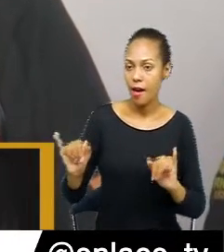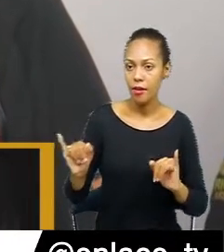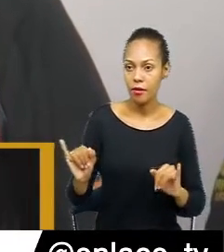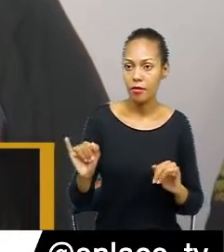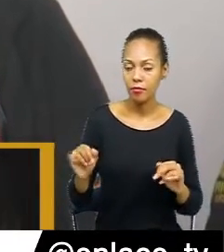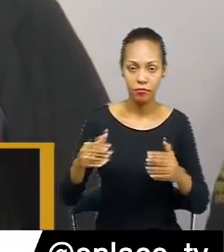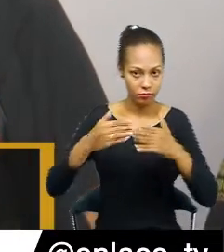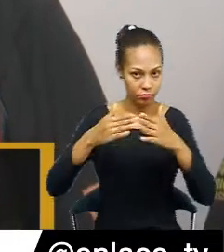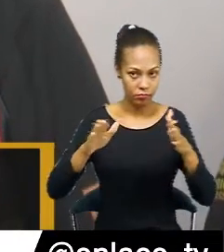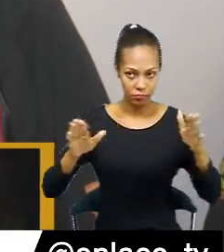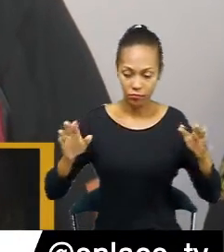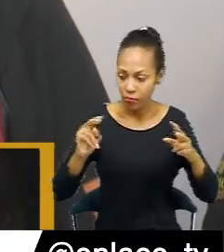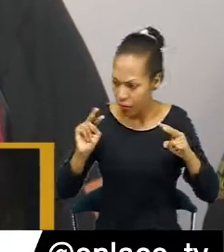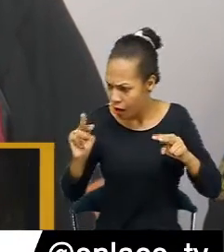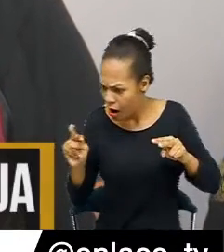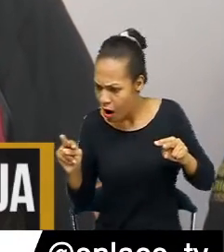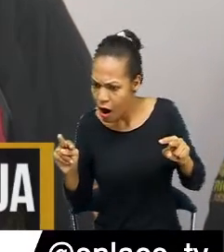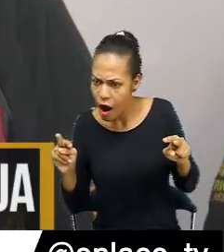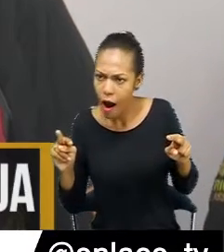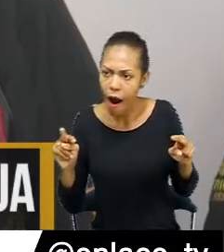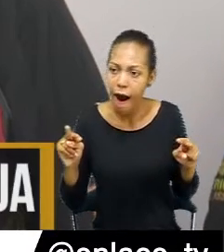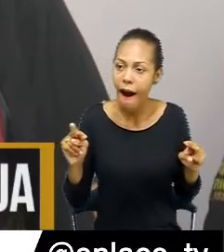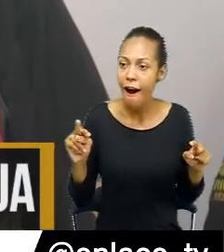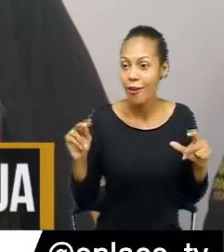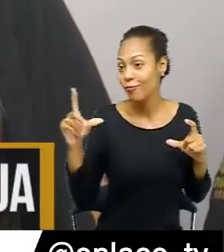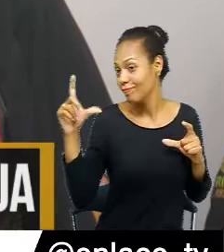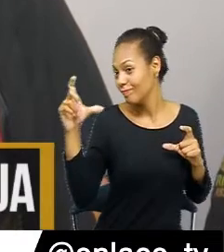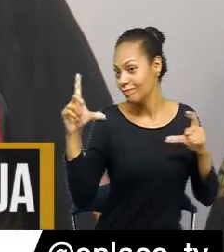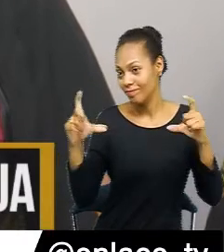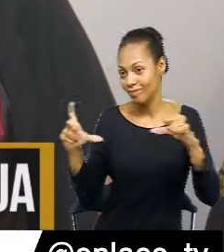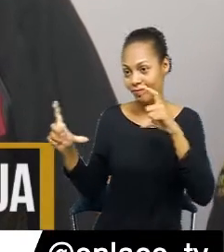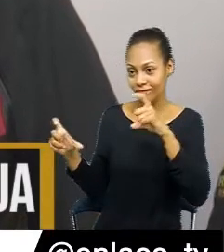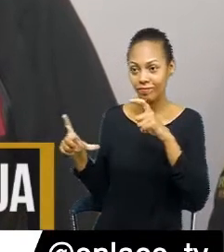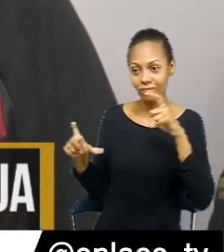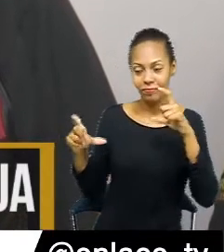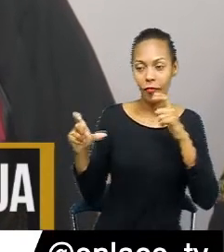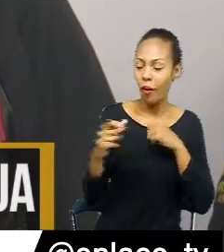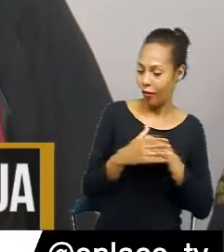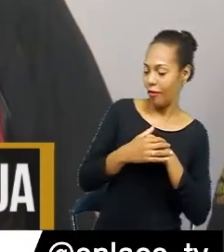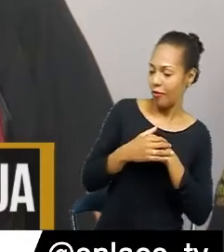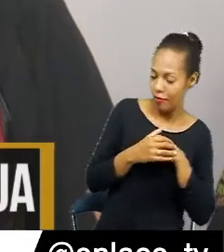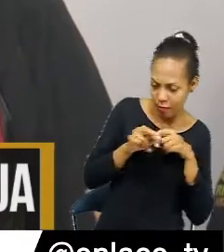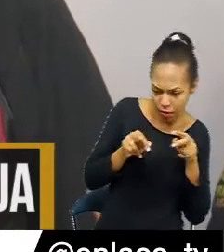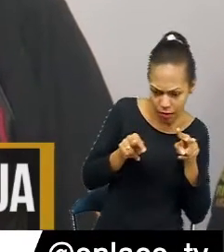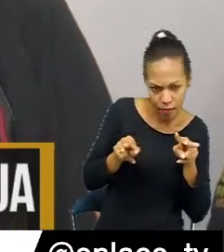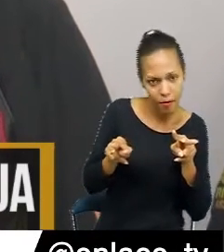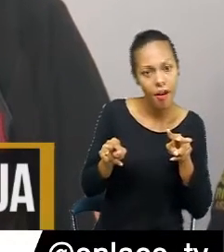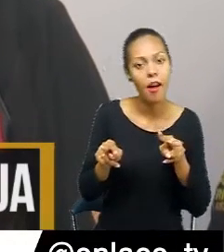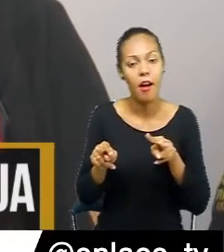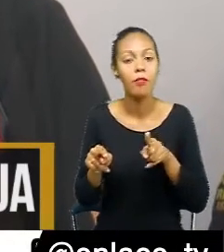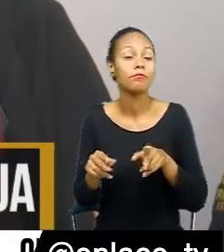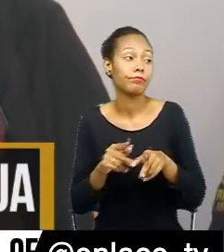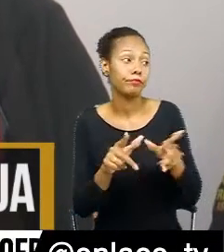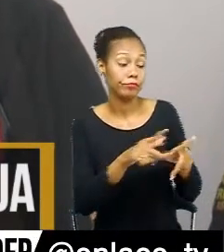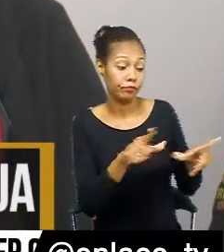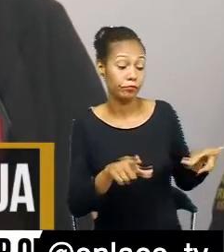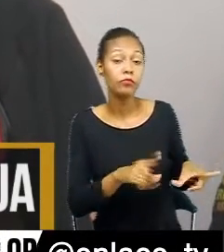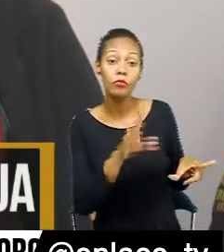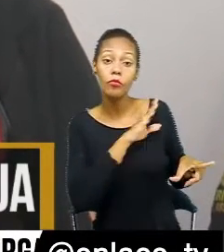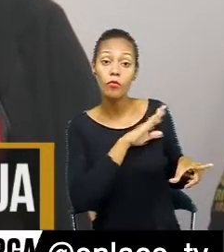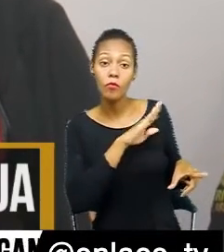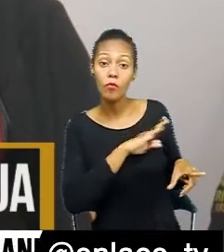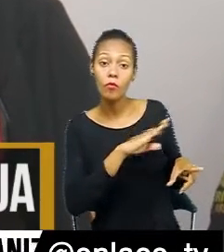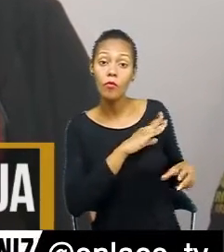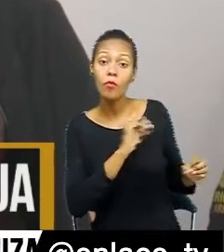abierto a que la gente pueda ir a tomarse sus fotos, a apreciarlas. Tenemos el apoyo de la alcaldía con el sitio, entonces